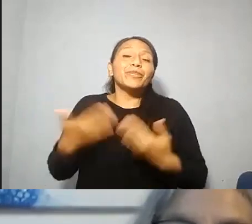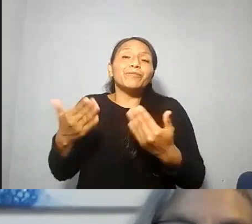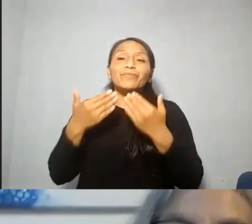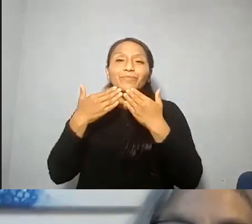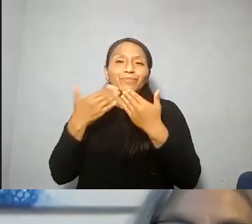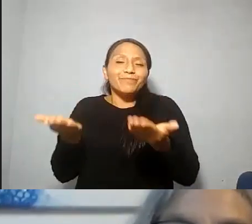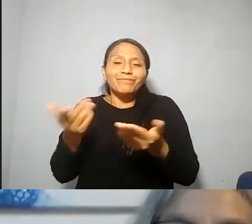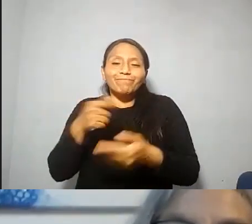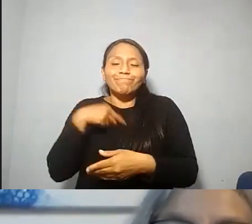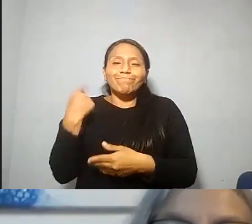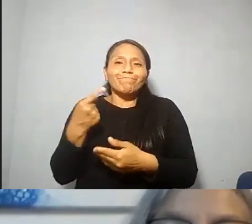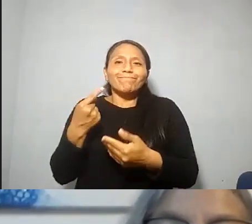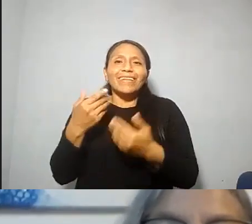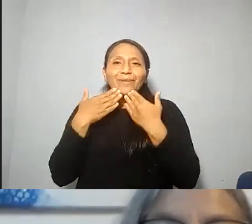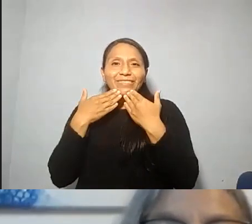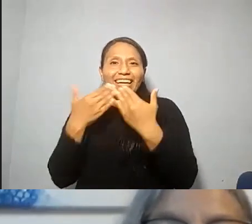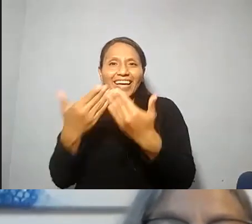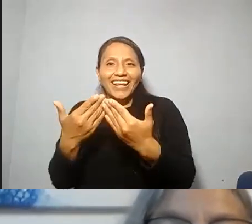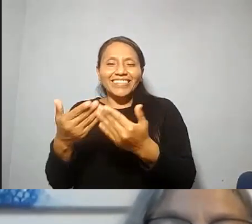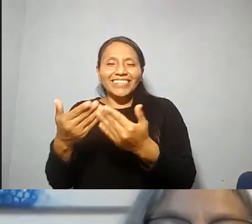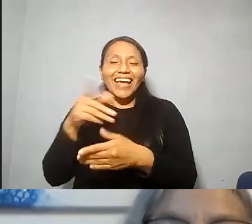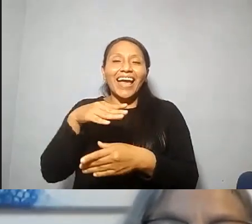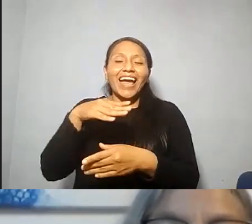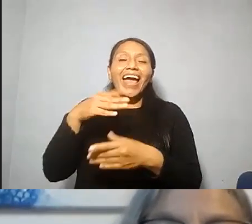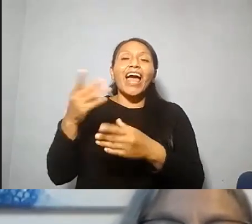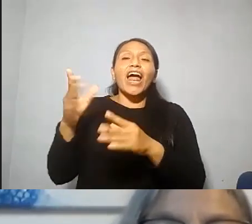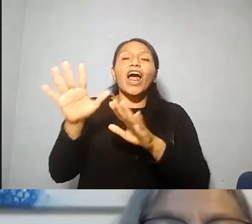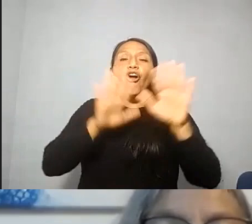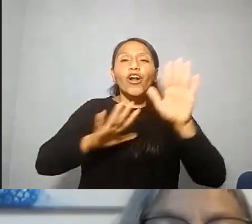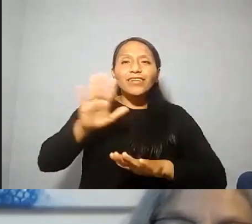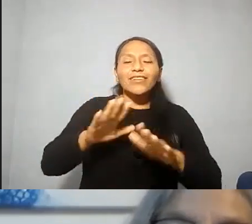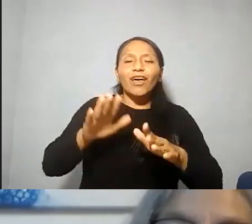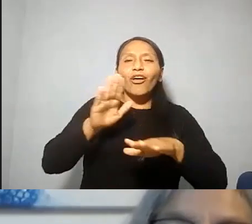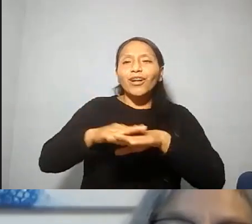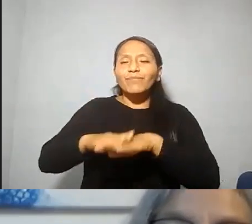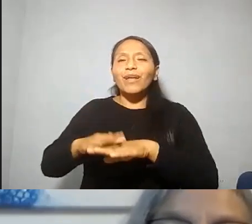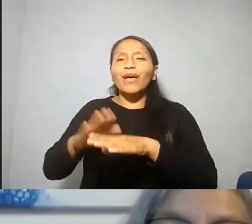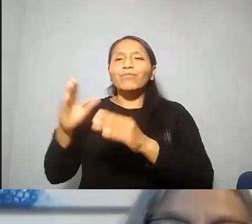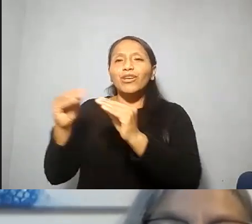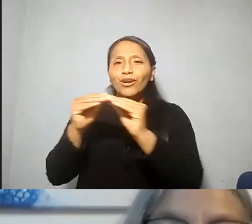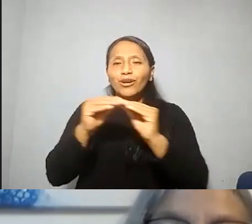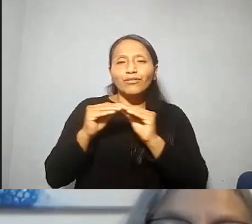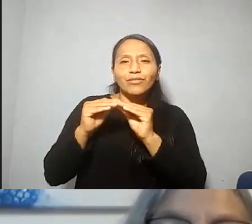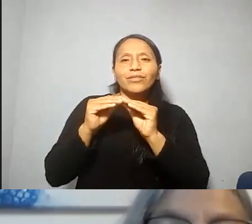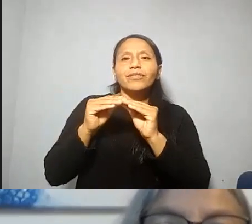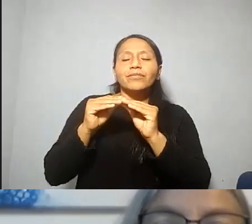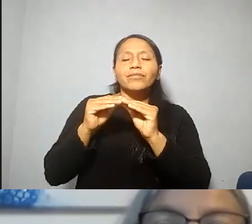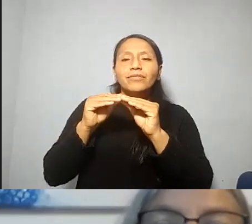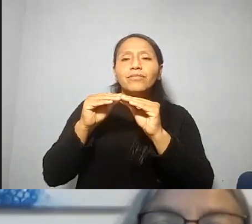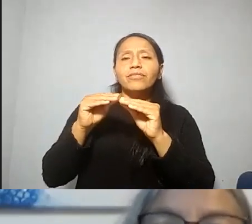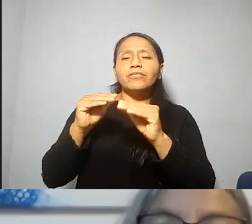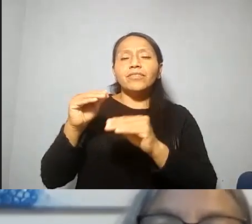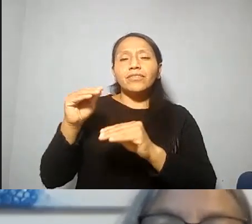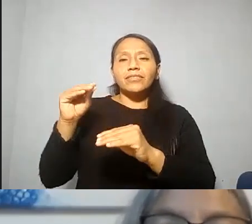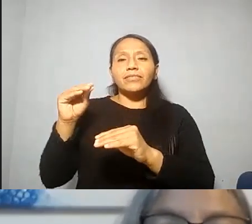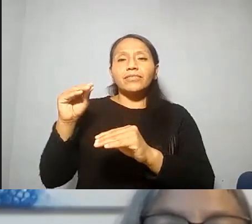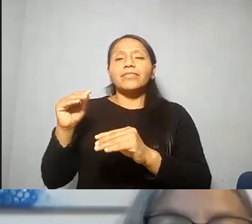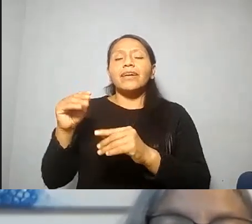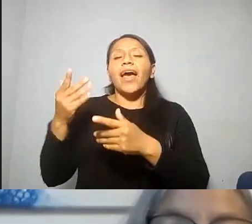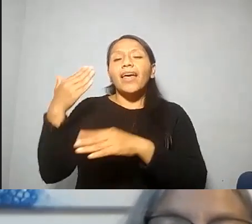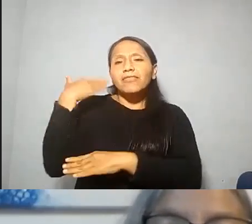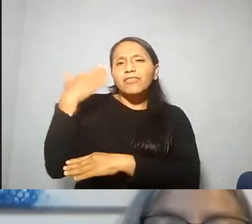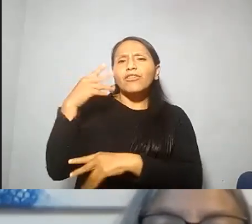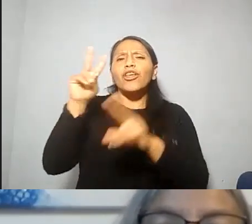parte le agradezco un montón a los organizadores, a los compañeros que estuvieron disertando muy buenos